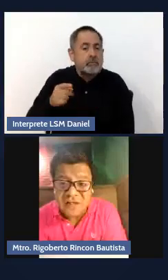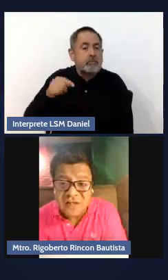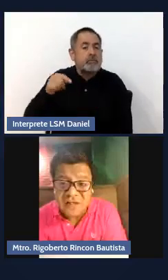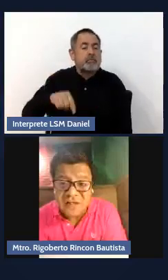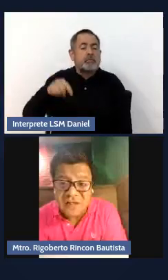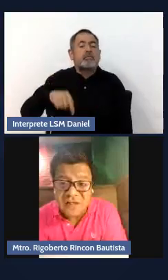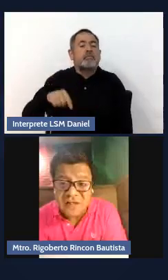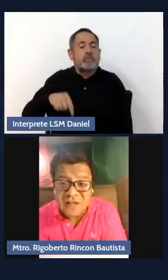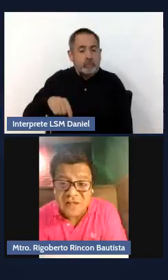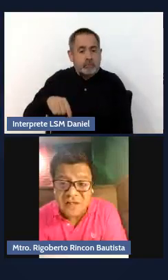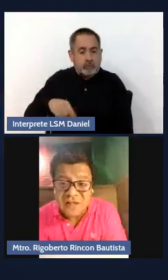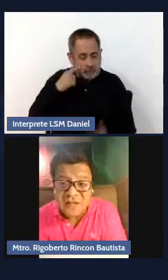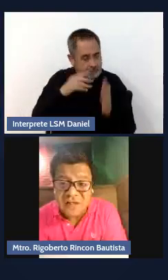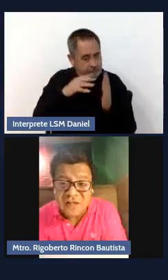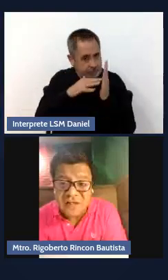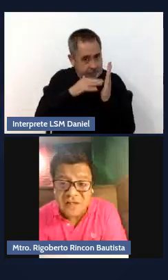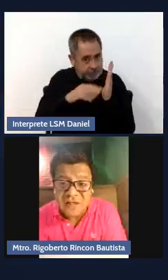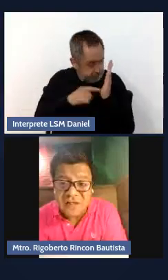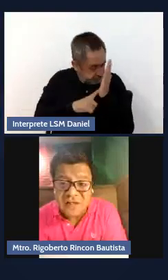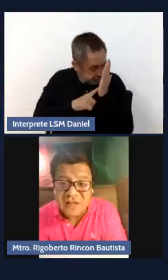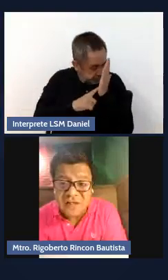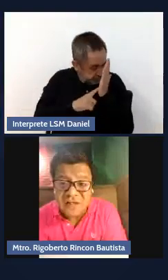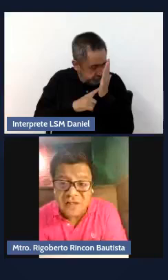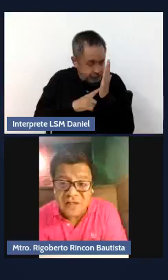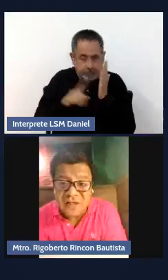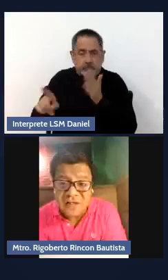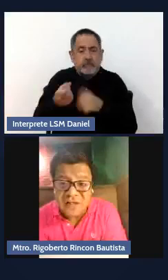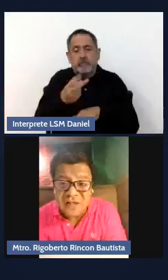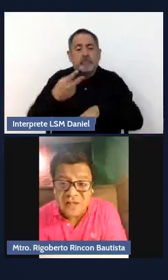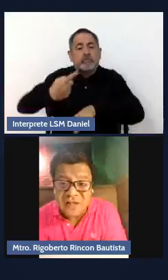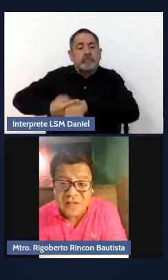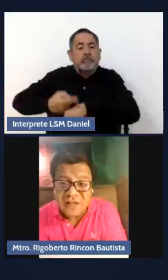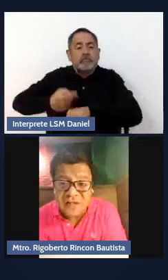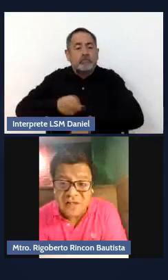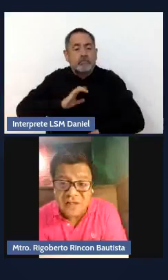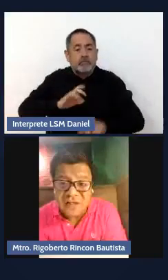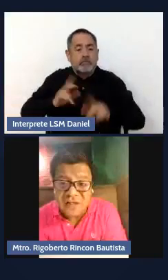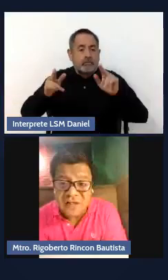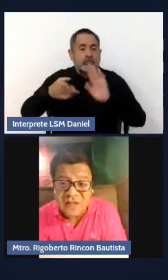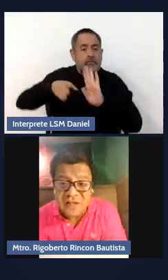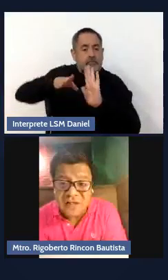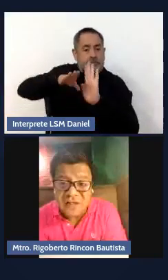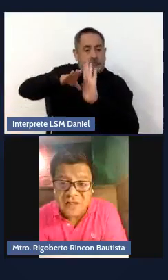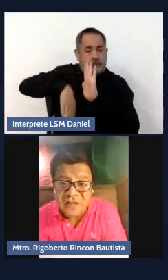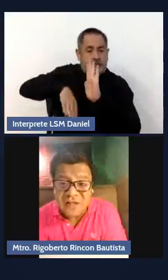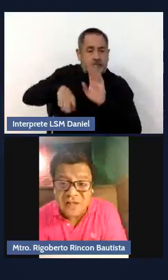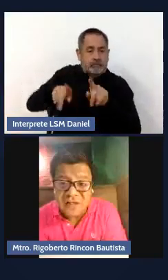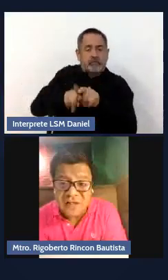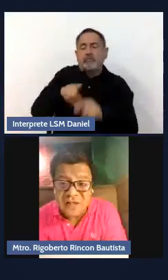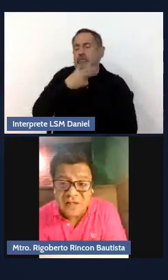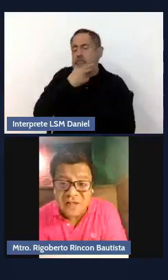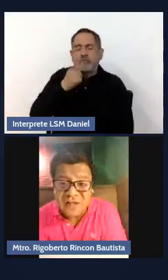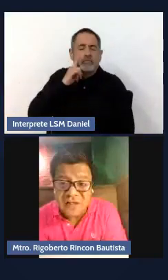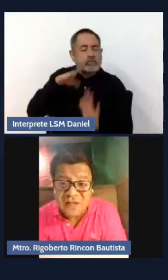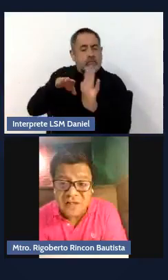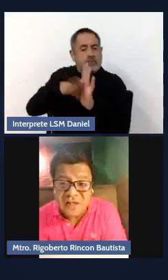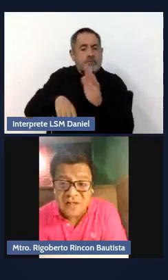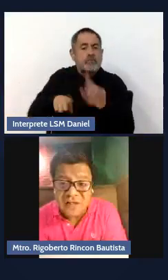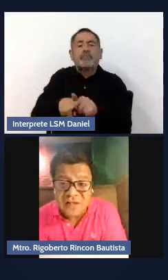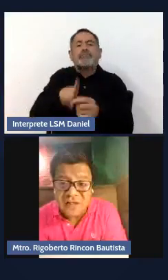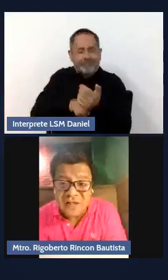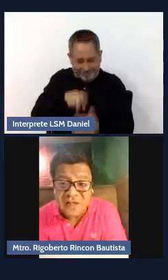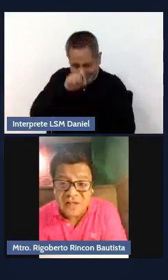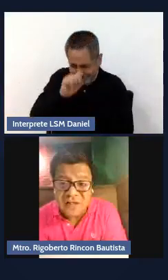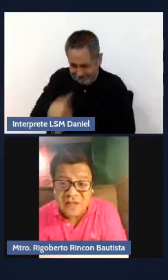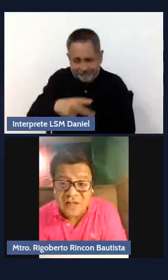en este libro que estaba leyendo, hablaba sobre las enfermedades de cáncer en los órganos sexuales y se decía que en